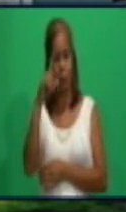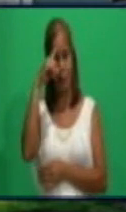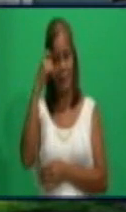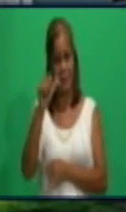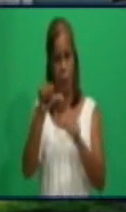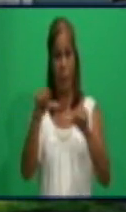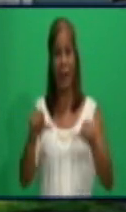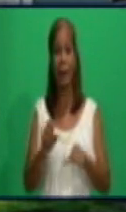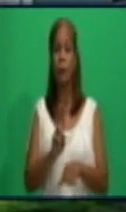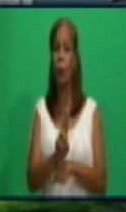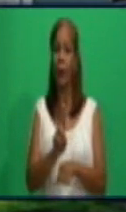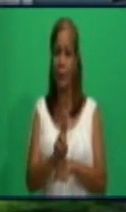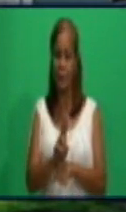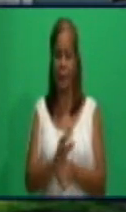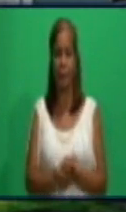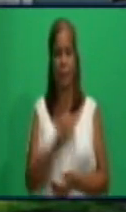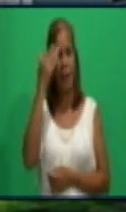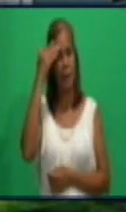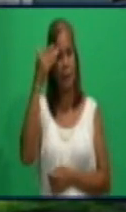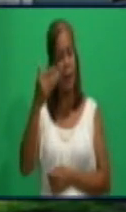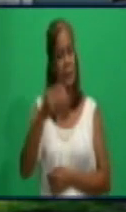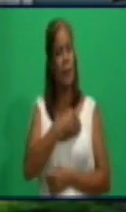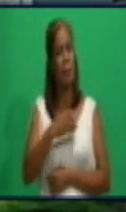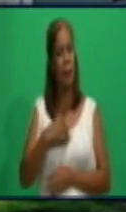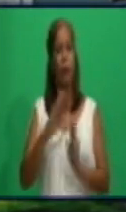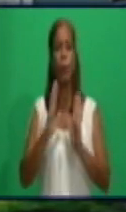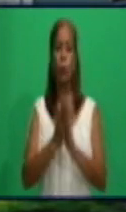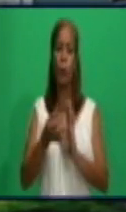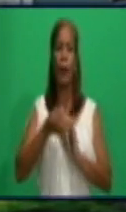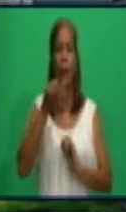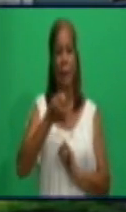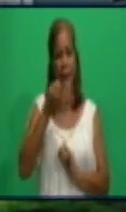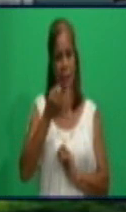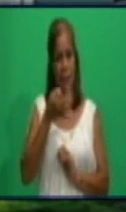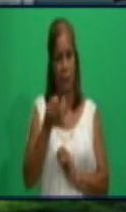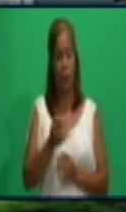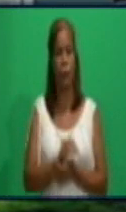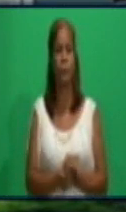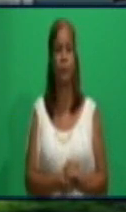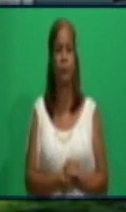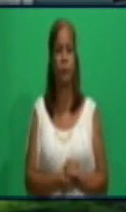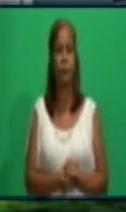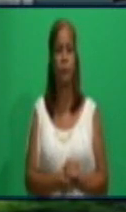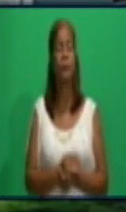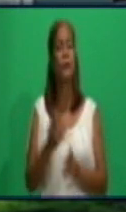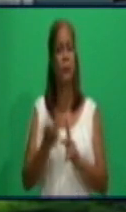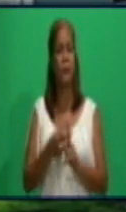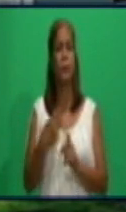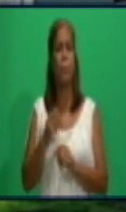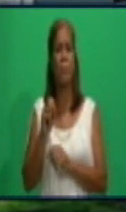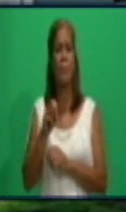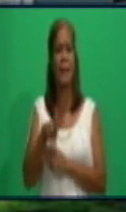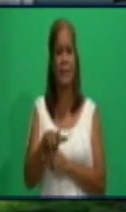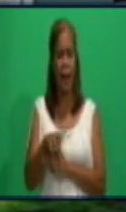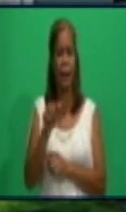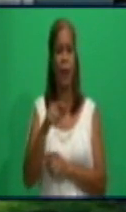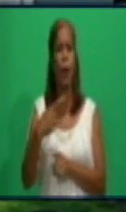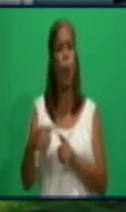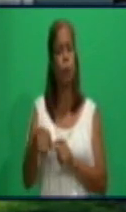esta explicación que nos acaba de ofrecer. Otro mensaje que nos llegaba ahora, doctor, tiene que ver